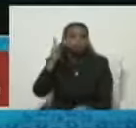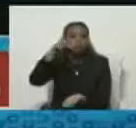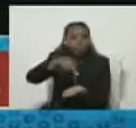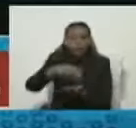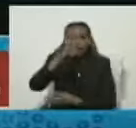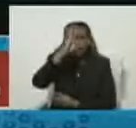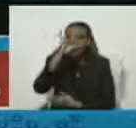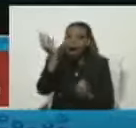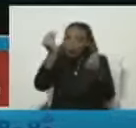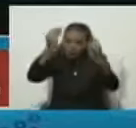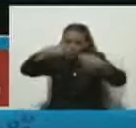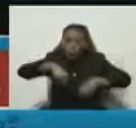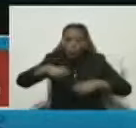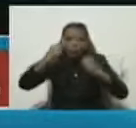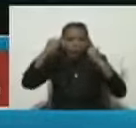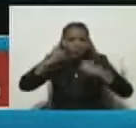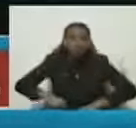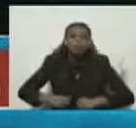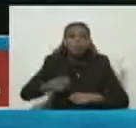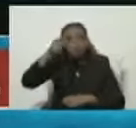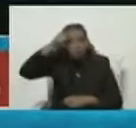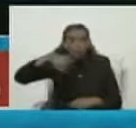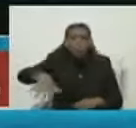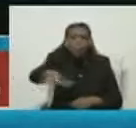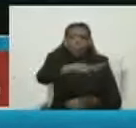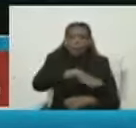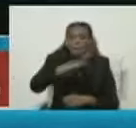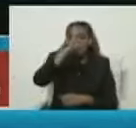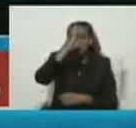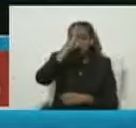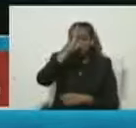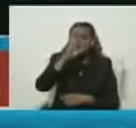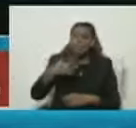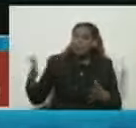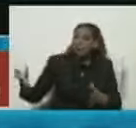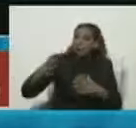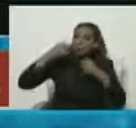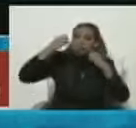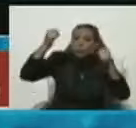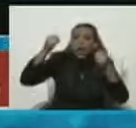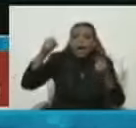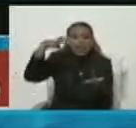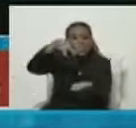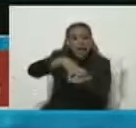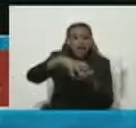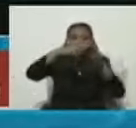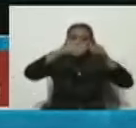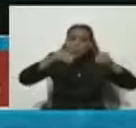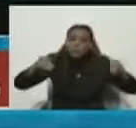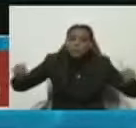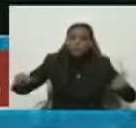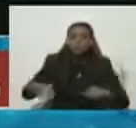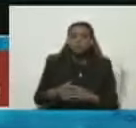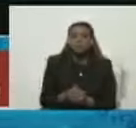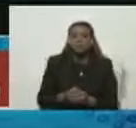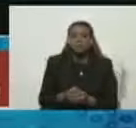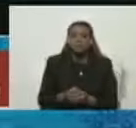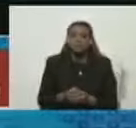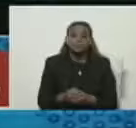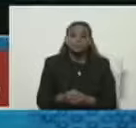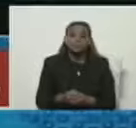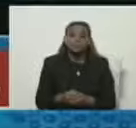un pacto de sangre con el pueblo de Barinas para rescatar esta tierra sagrada.